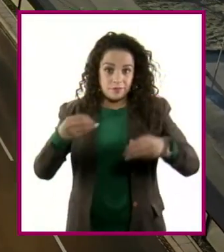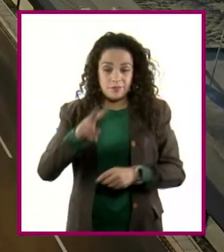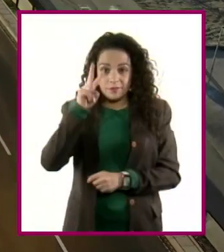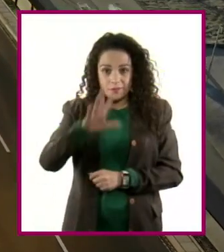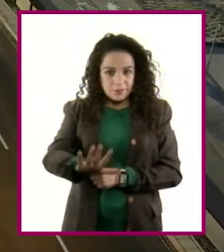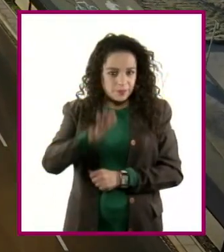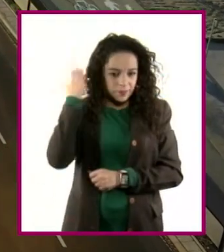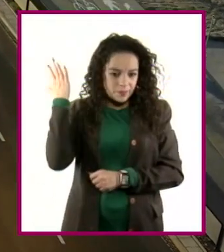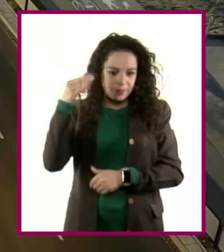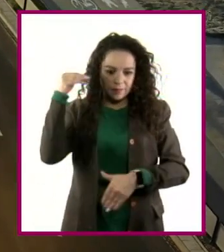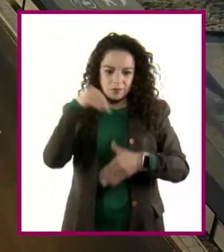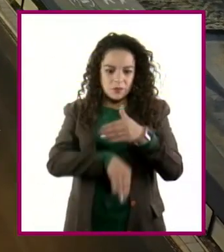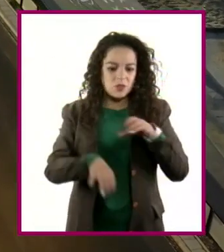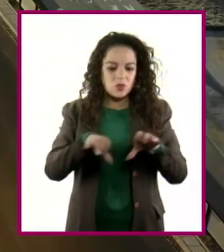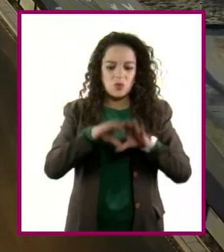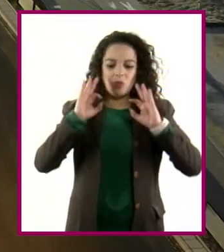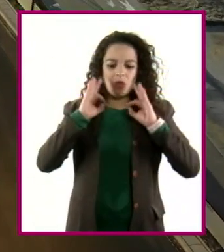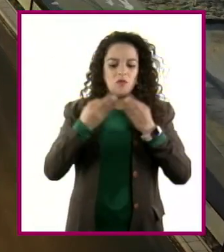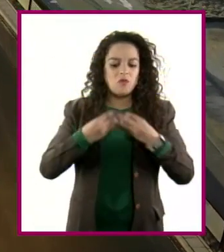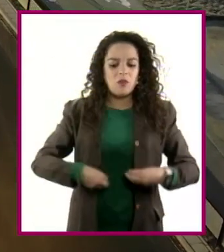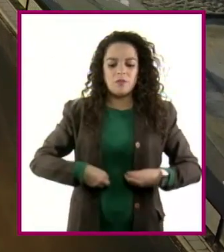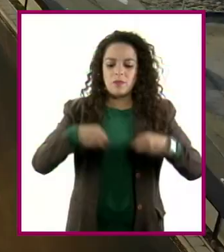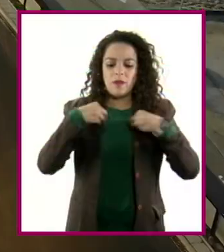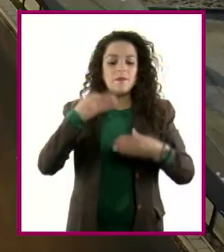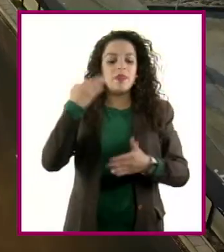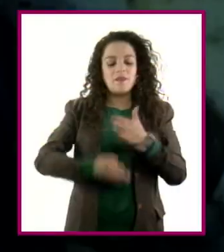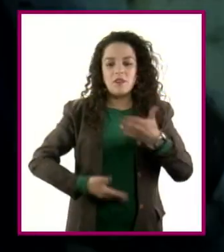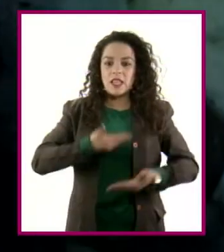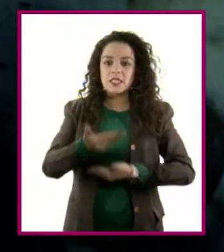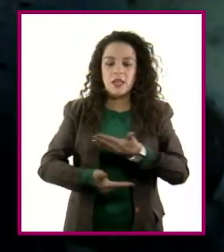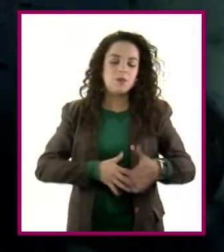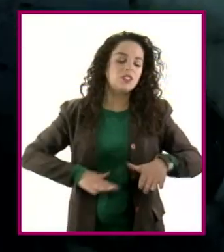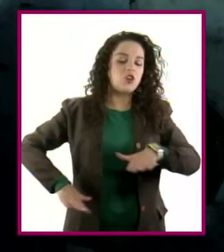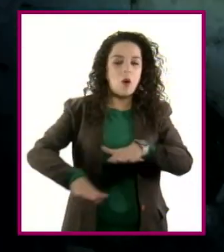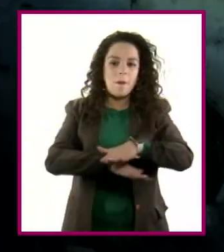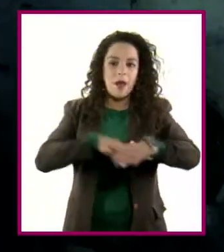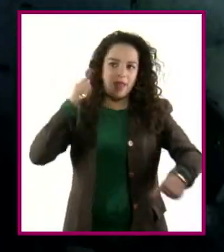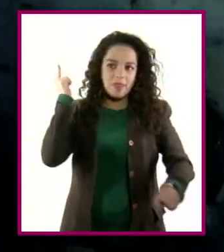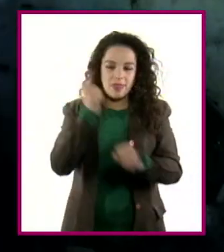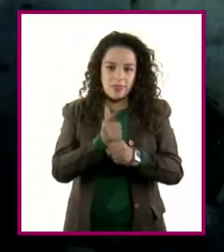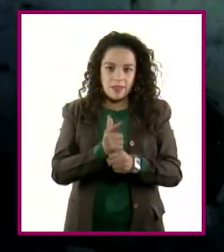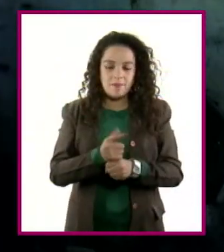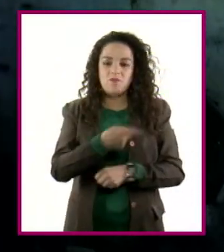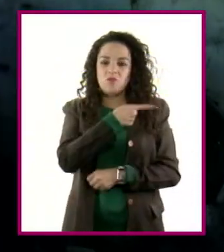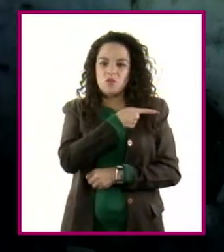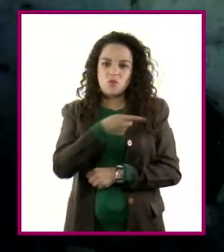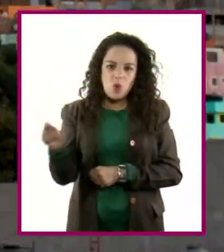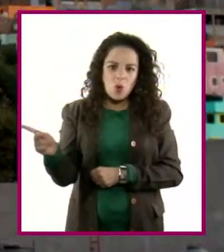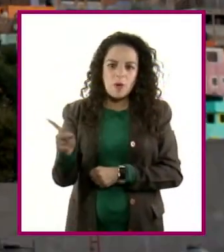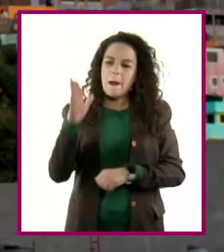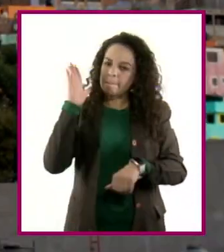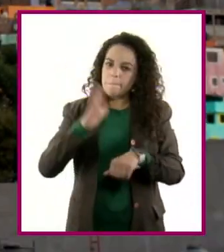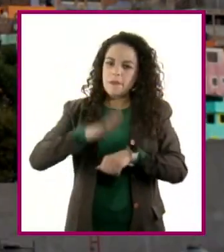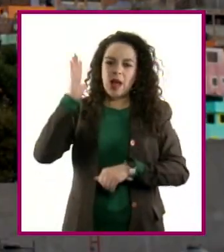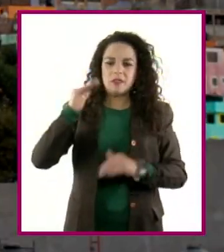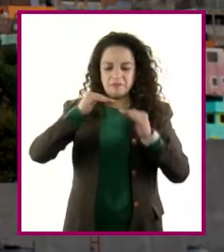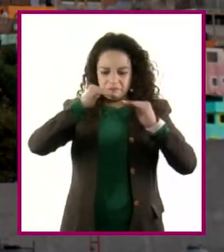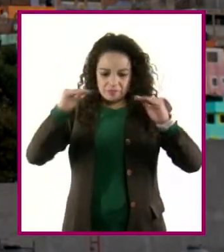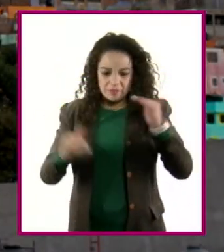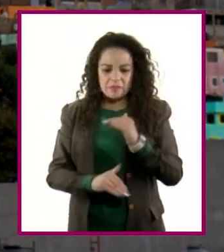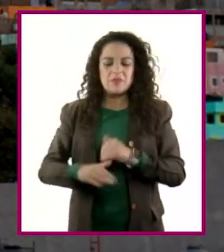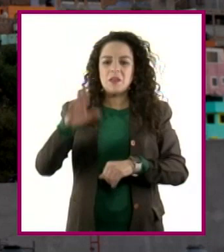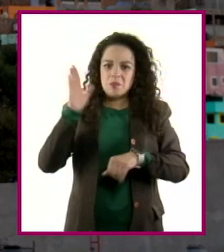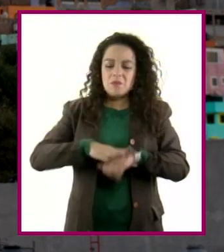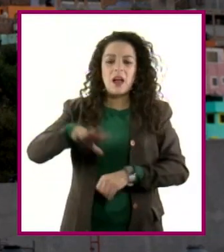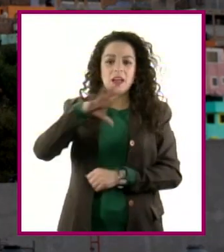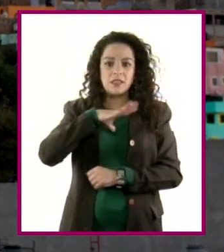rápido las condiciones de vida y se evidenció la falta de servicios básicos. Creció la pobreza y la desigualdad social. En México, las